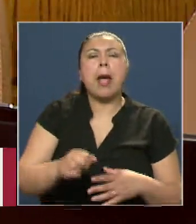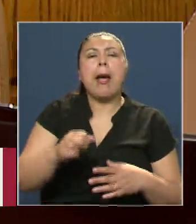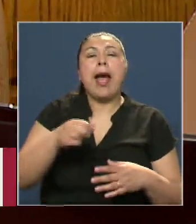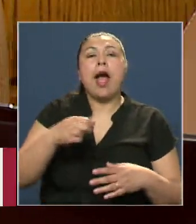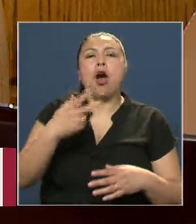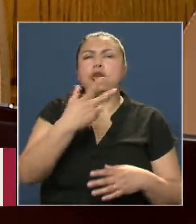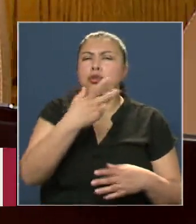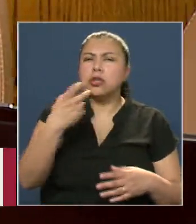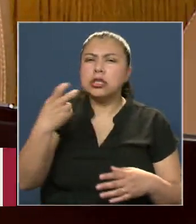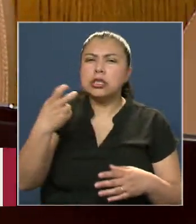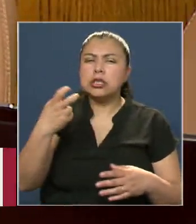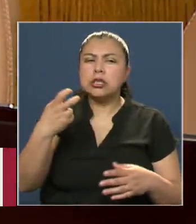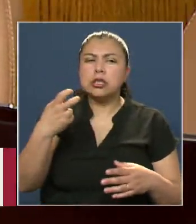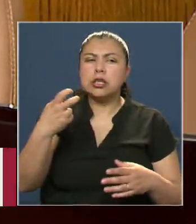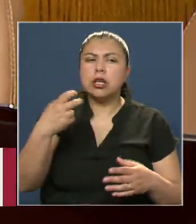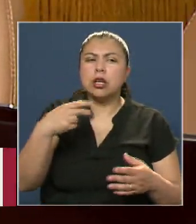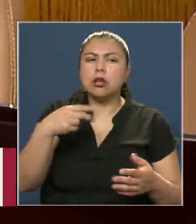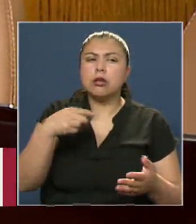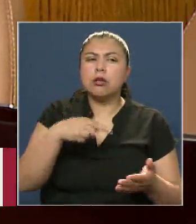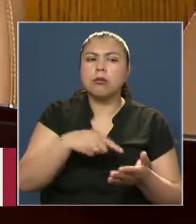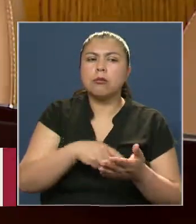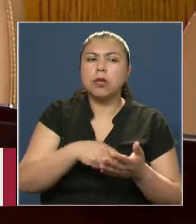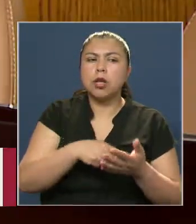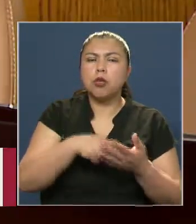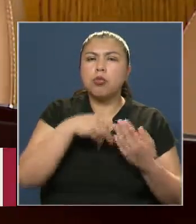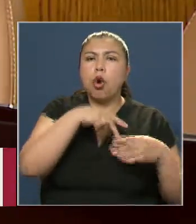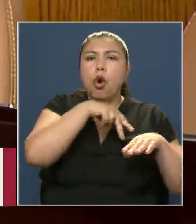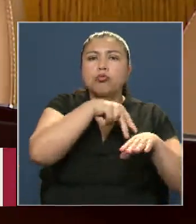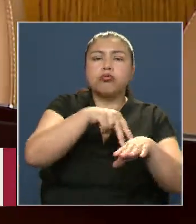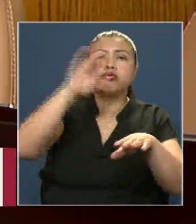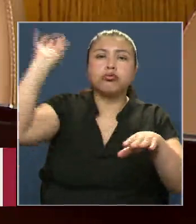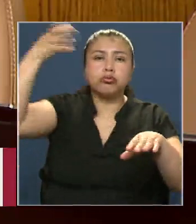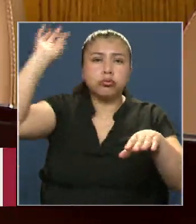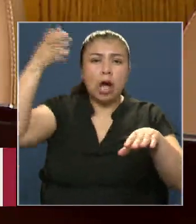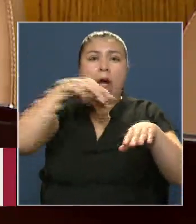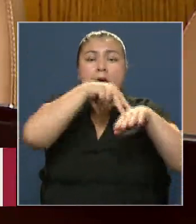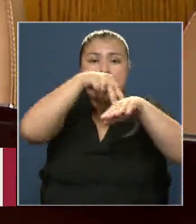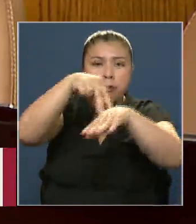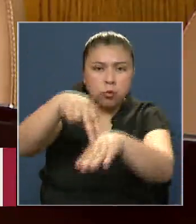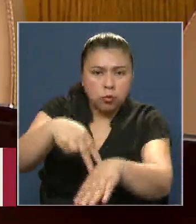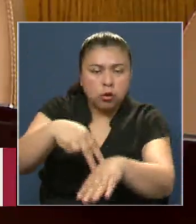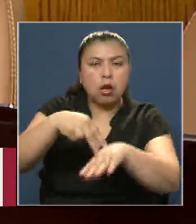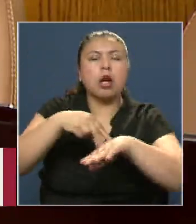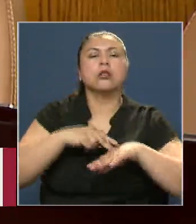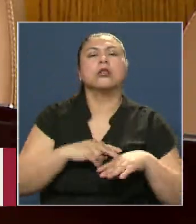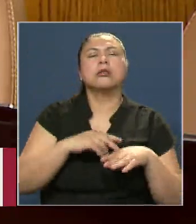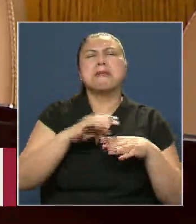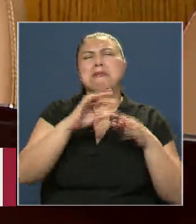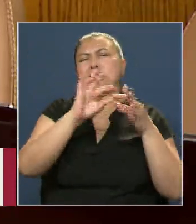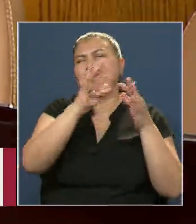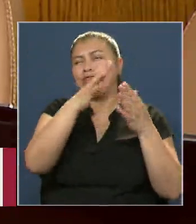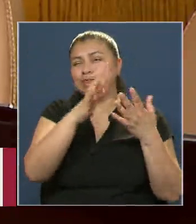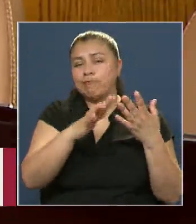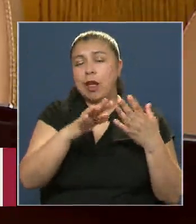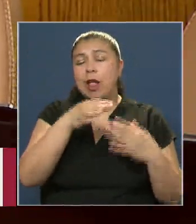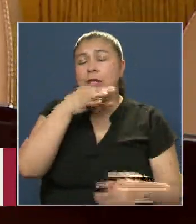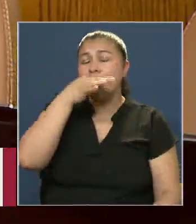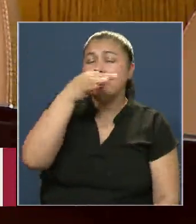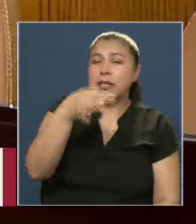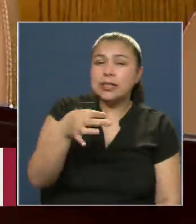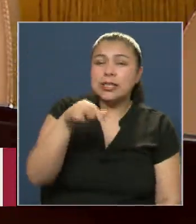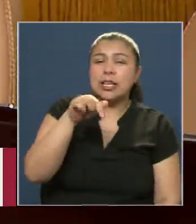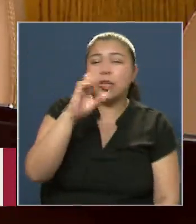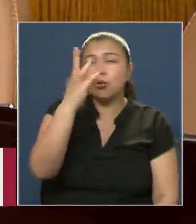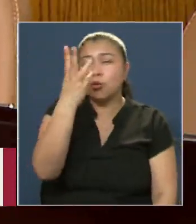año 2018, que es el último año que podemos contabilizar. Quiero decir, señor presidente, que